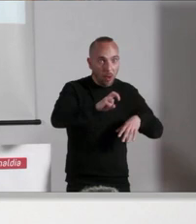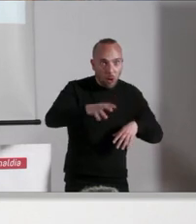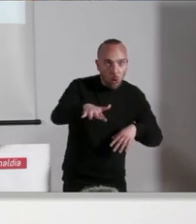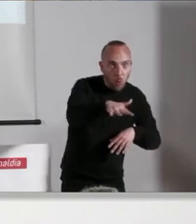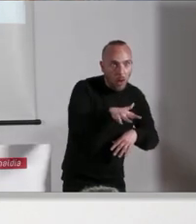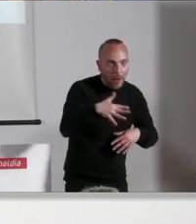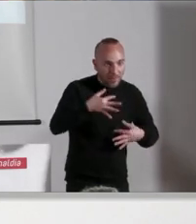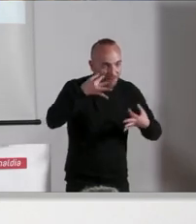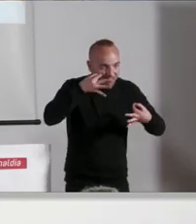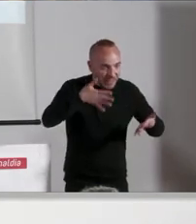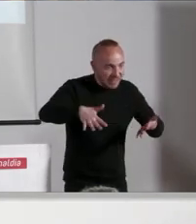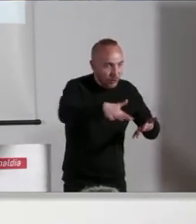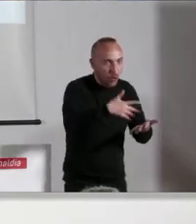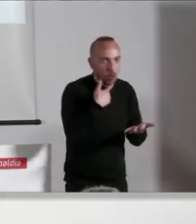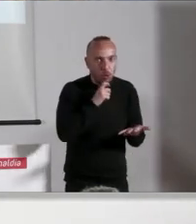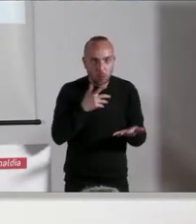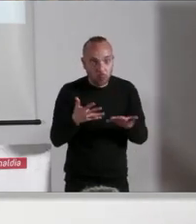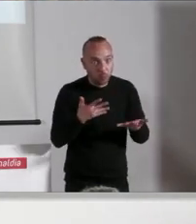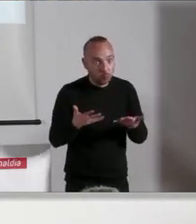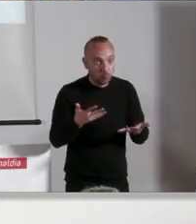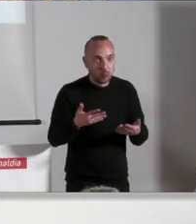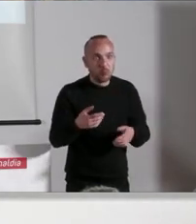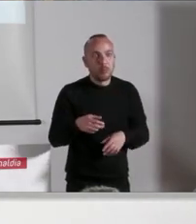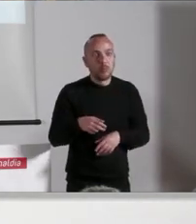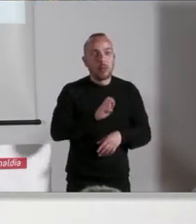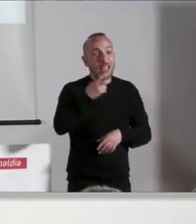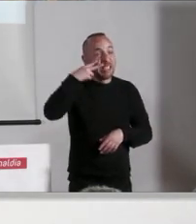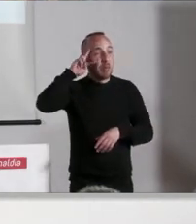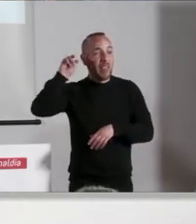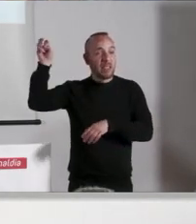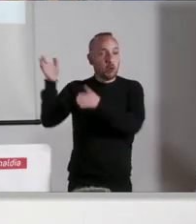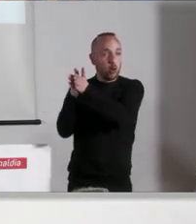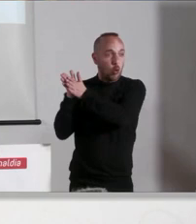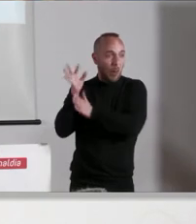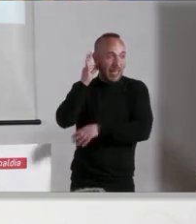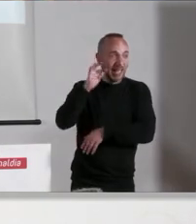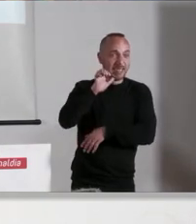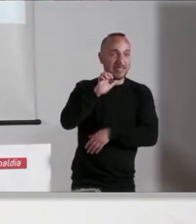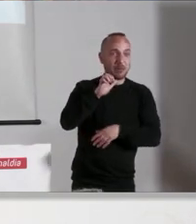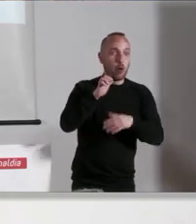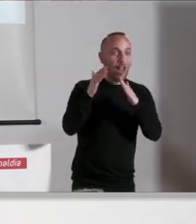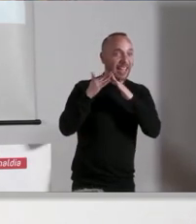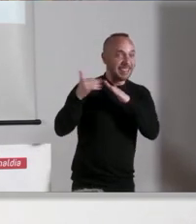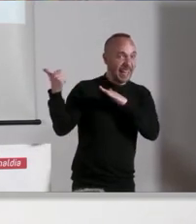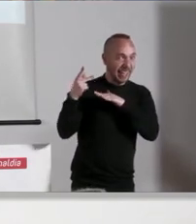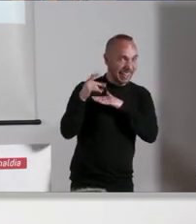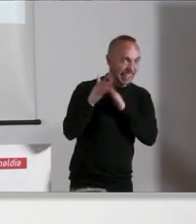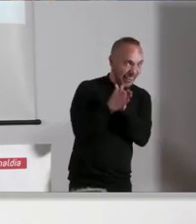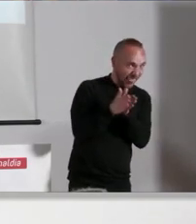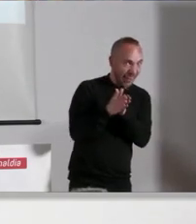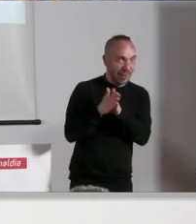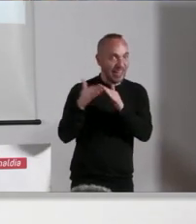nivel físico. También viendo los problemas que tienen los compañeros de Chequi y de Chekorak para buscar un solar, pues también vemos que es un reto